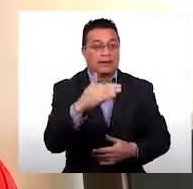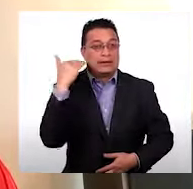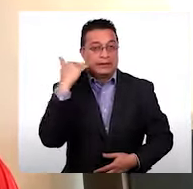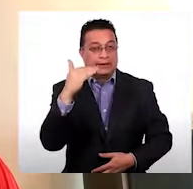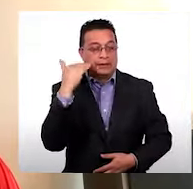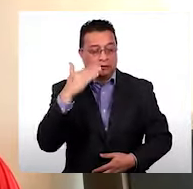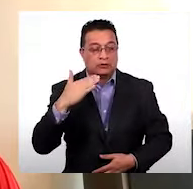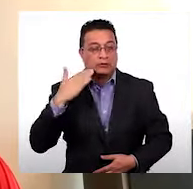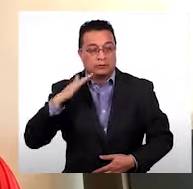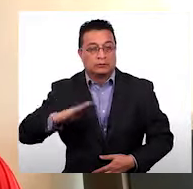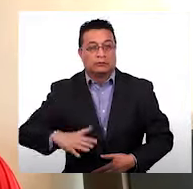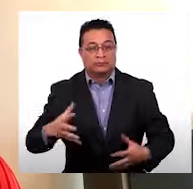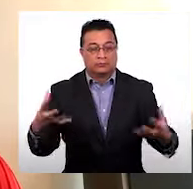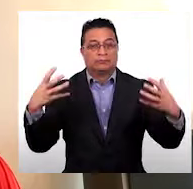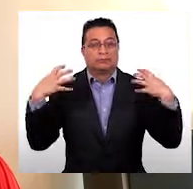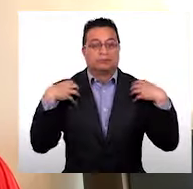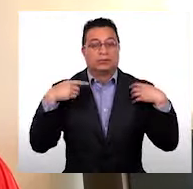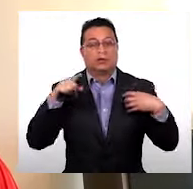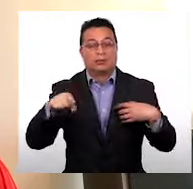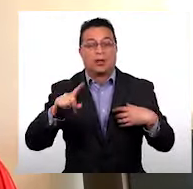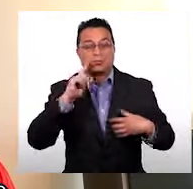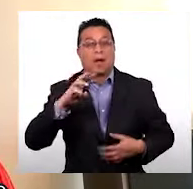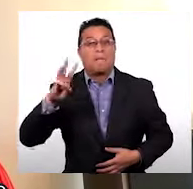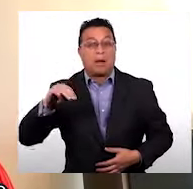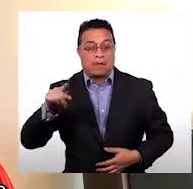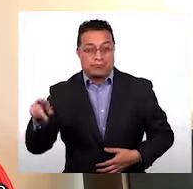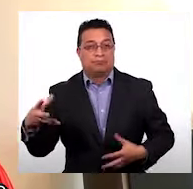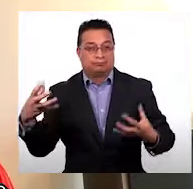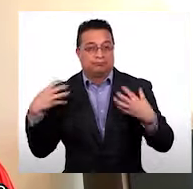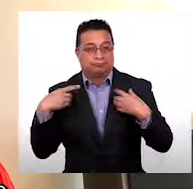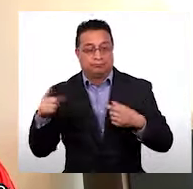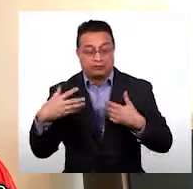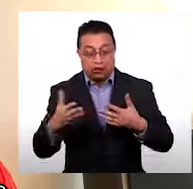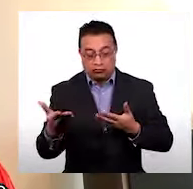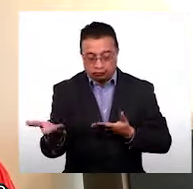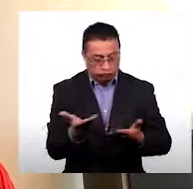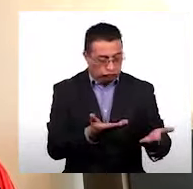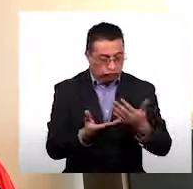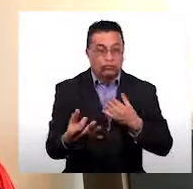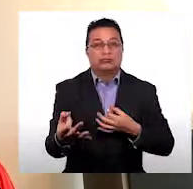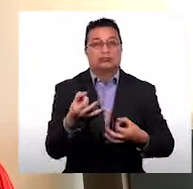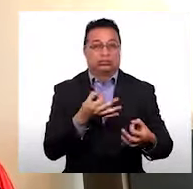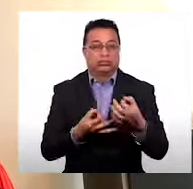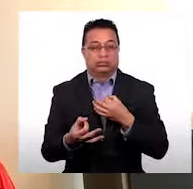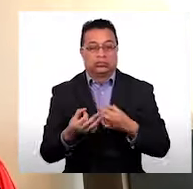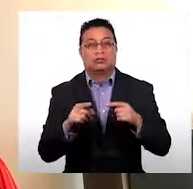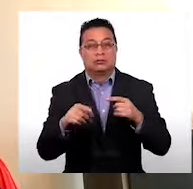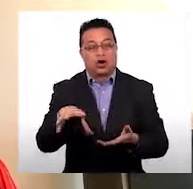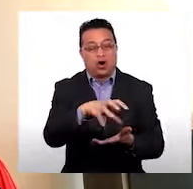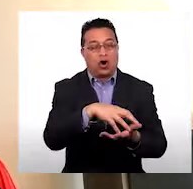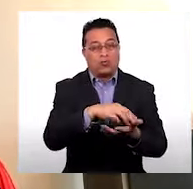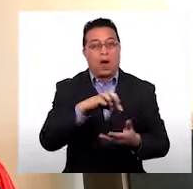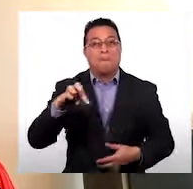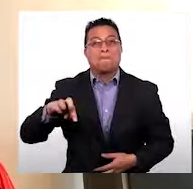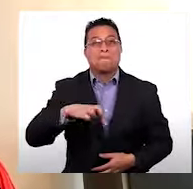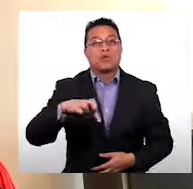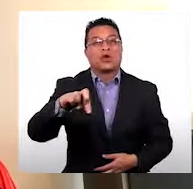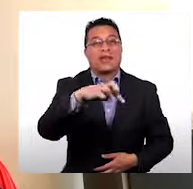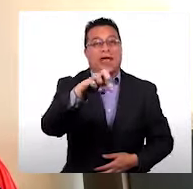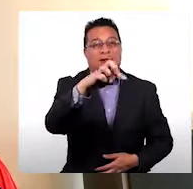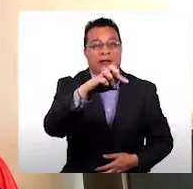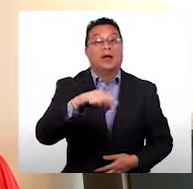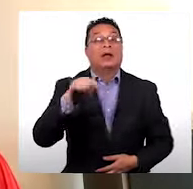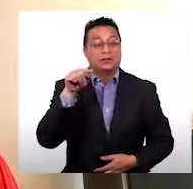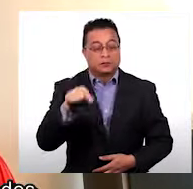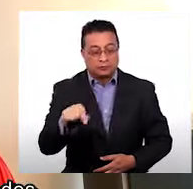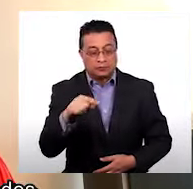muerte de un niño pequeño a manos, en este caso, de quien era su madre, de acuerdo a los antecedentes que hemos conocido, en la comuna de